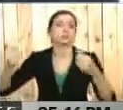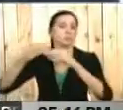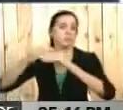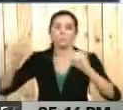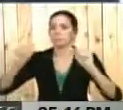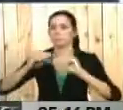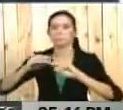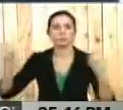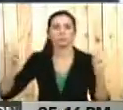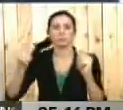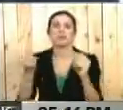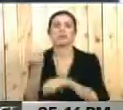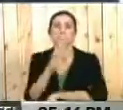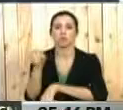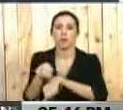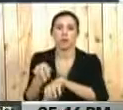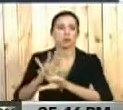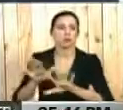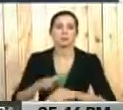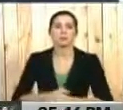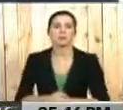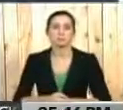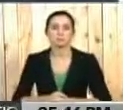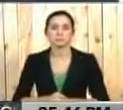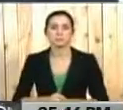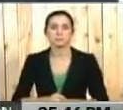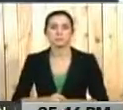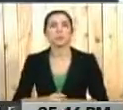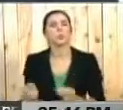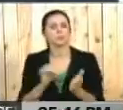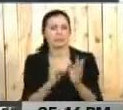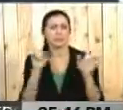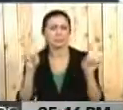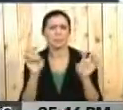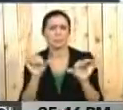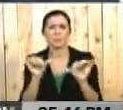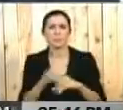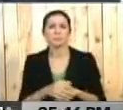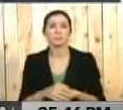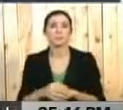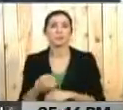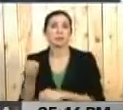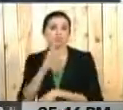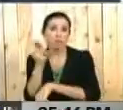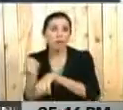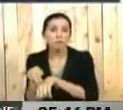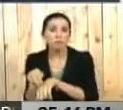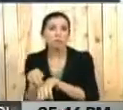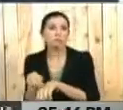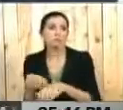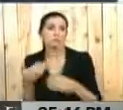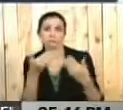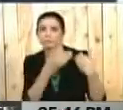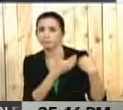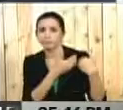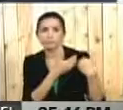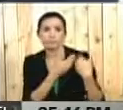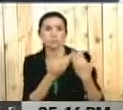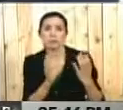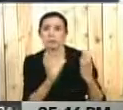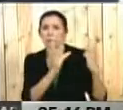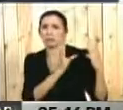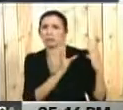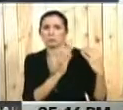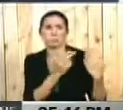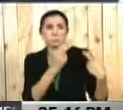regresando al tema, la verdad es que perdieron todas sus facultades, todas sus prerrogativas. Quiero aclararte que